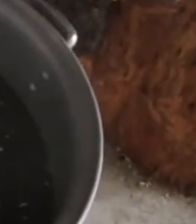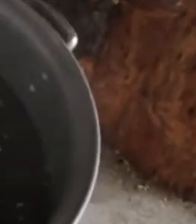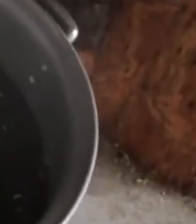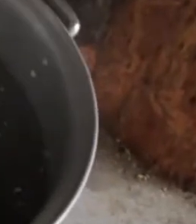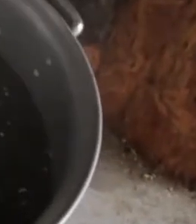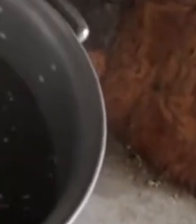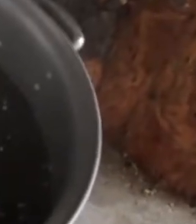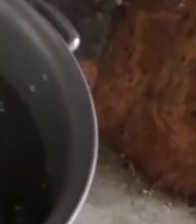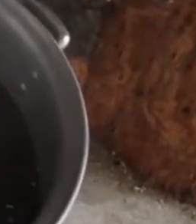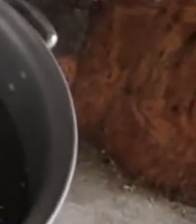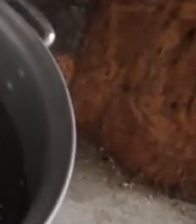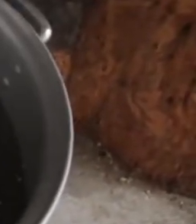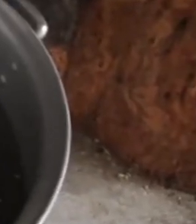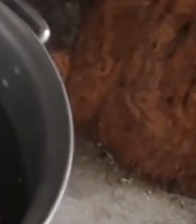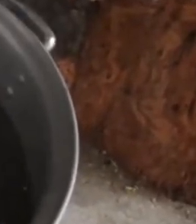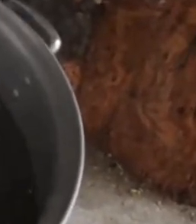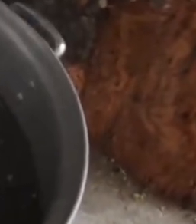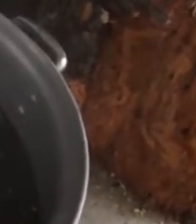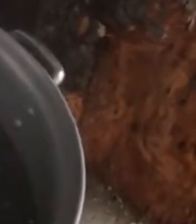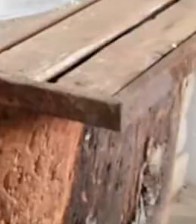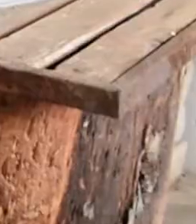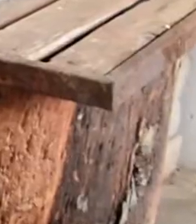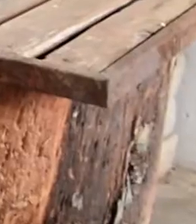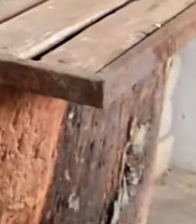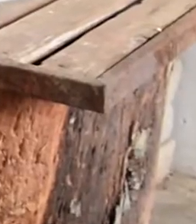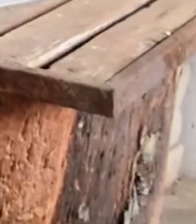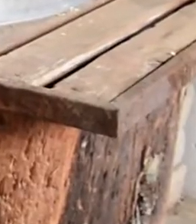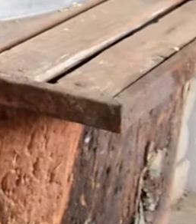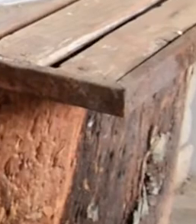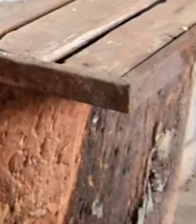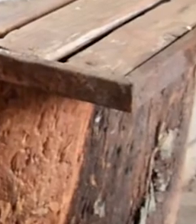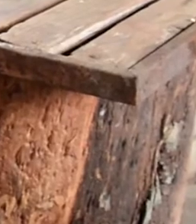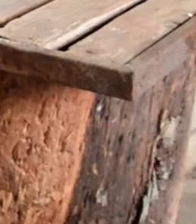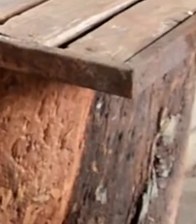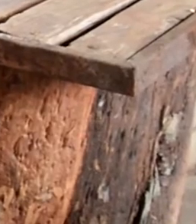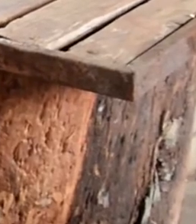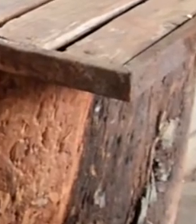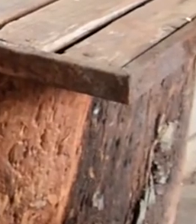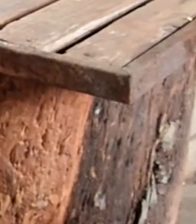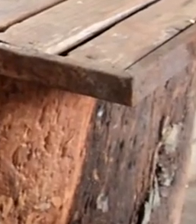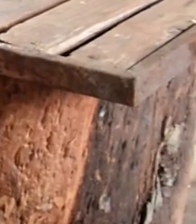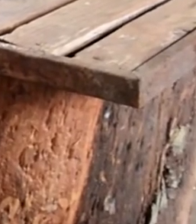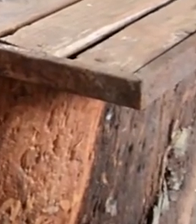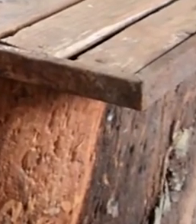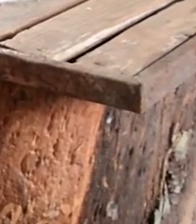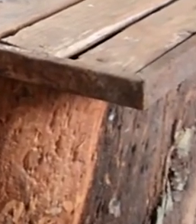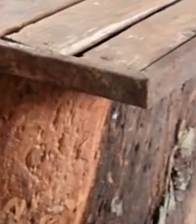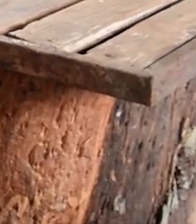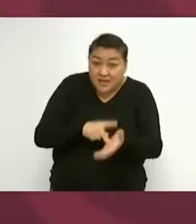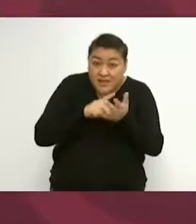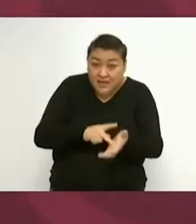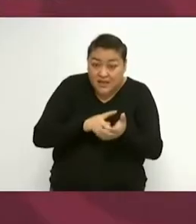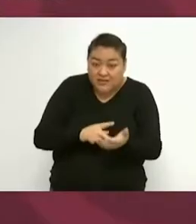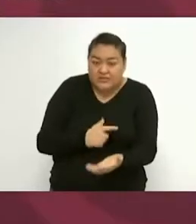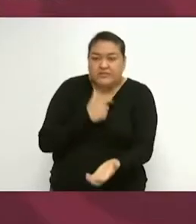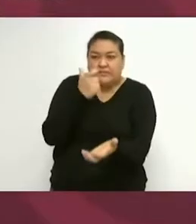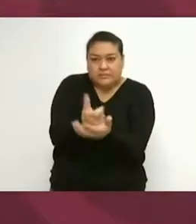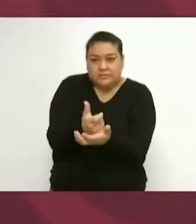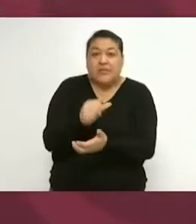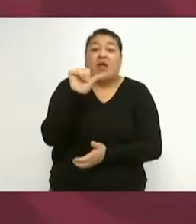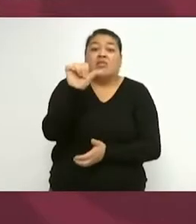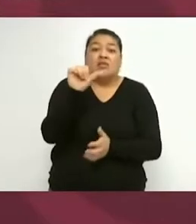dije en Veracruz 14 mil, no, son 16 mil pesos la tonelada. Cuando